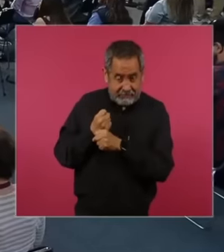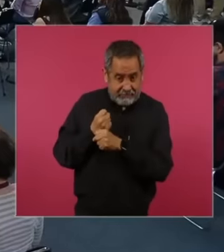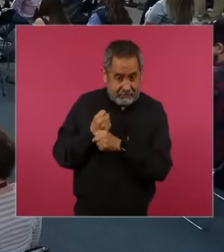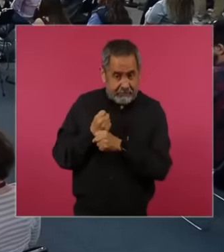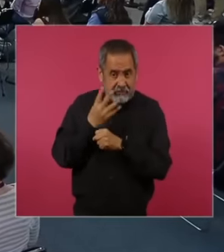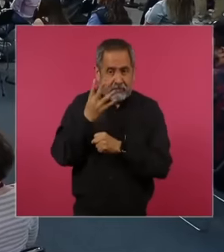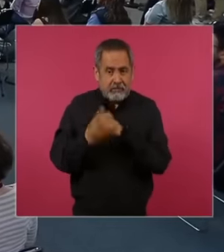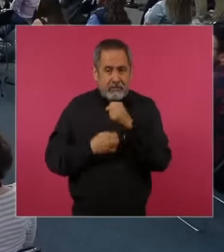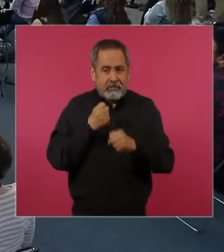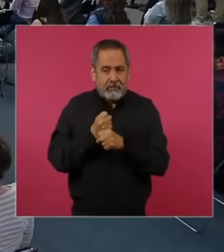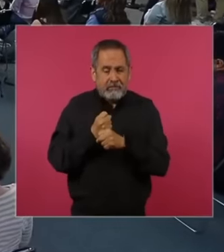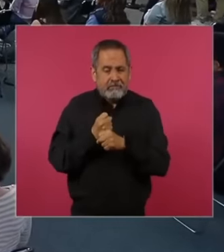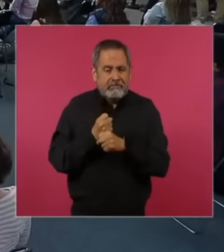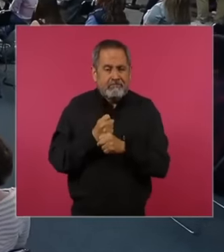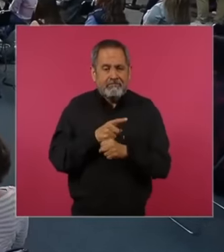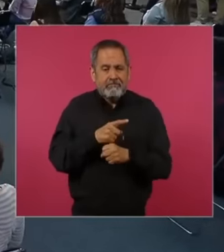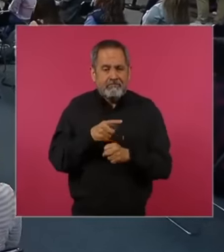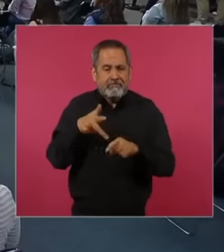y no hay